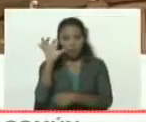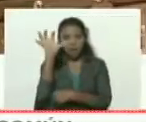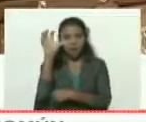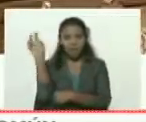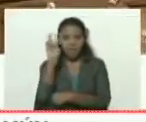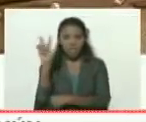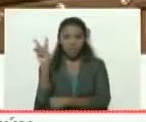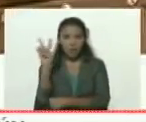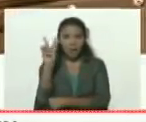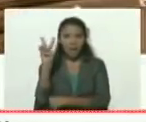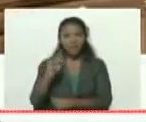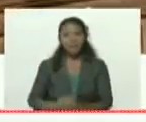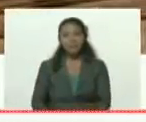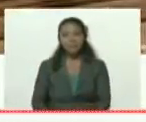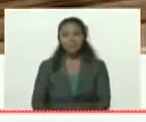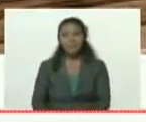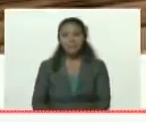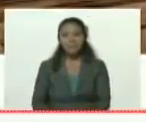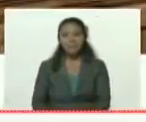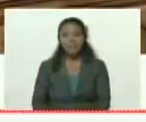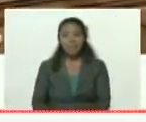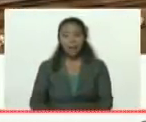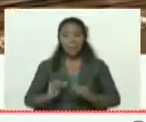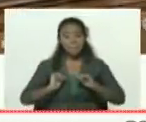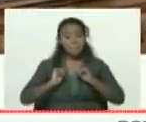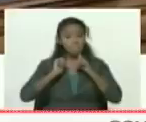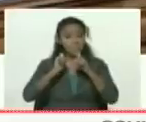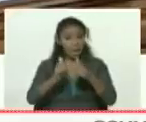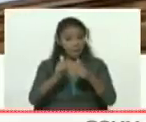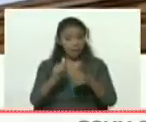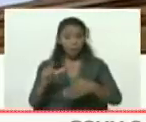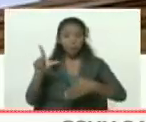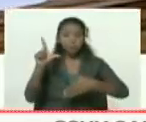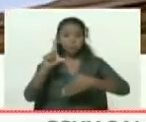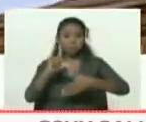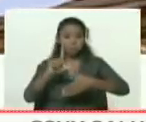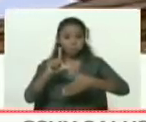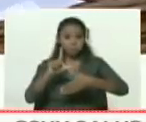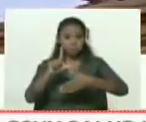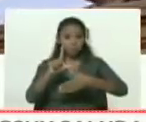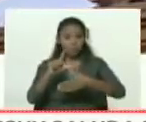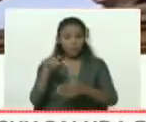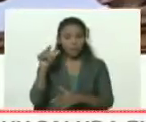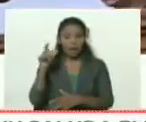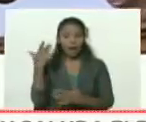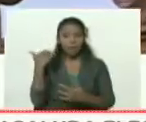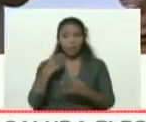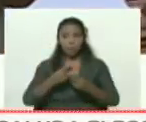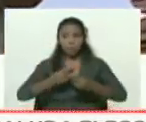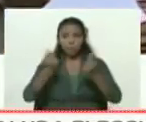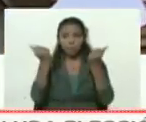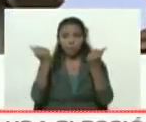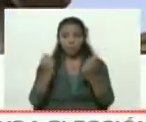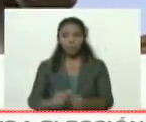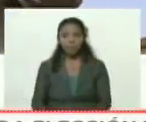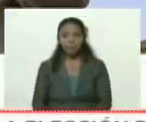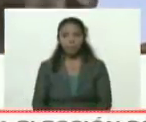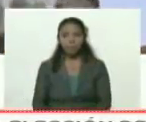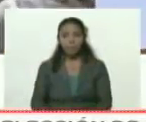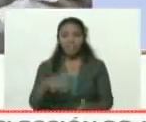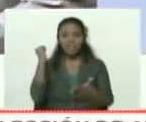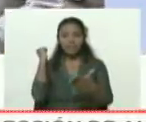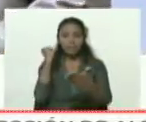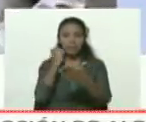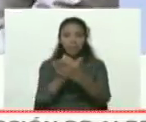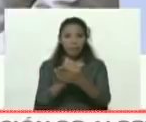Venezuela, se inaugura para América Latina la figura de los desaparecidos, con el asesinato